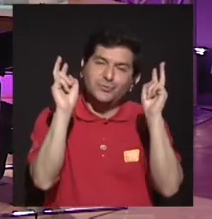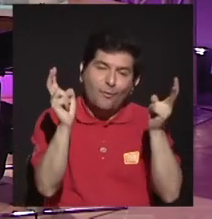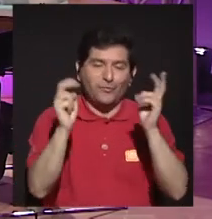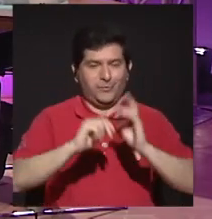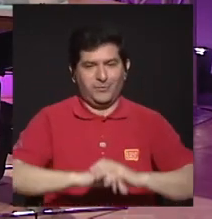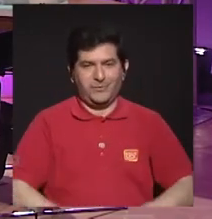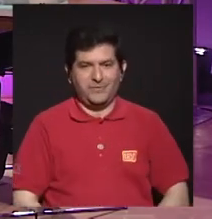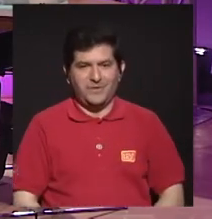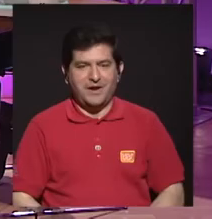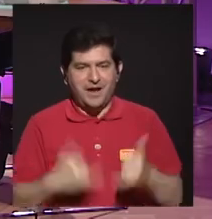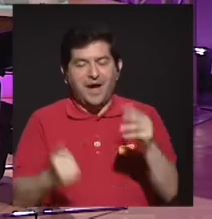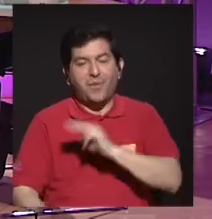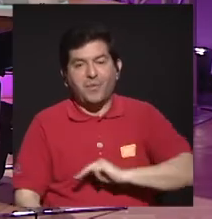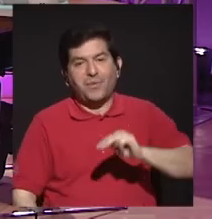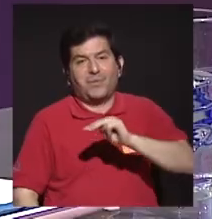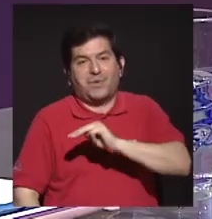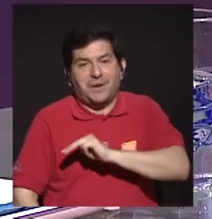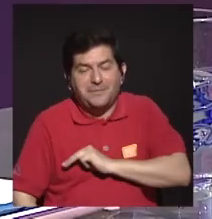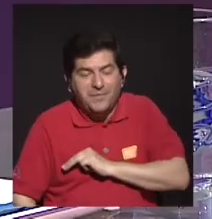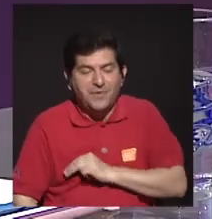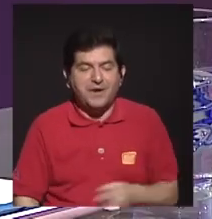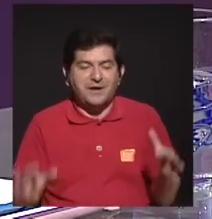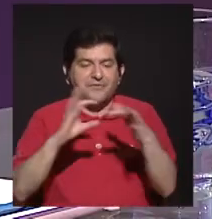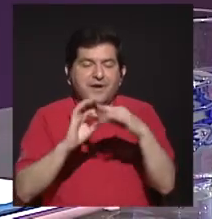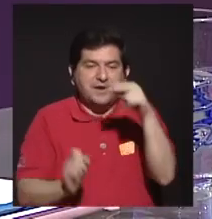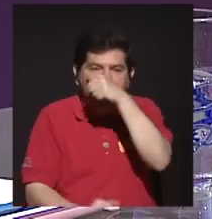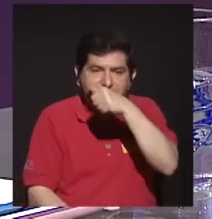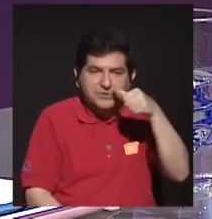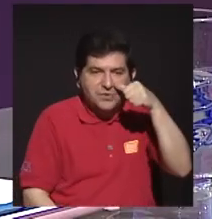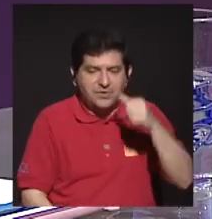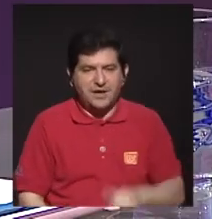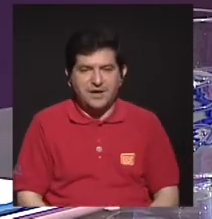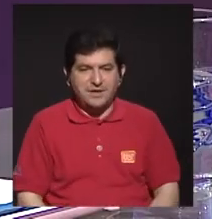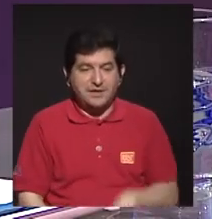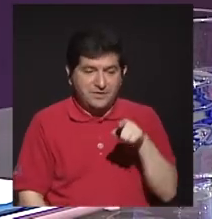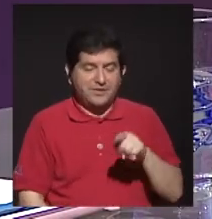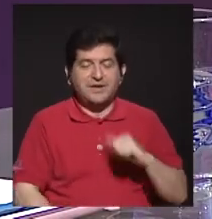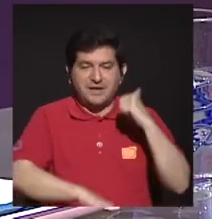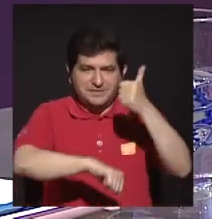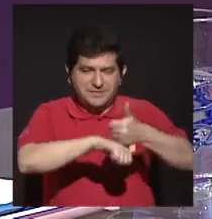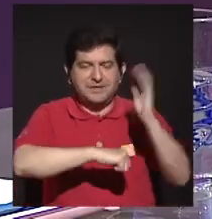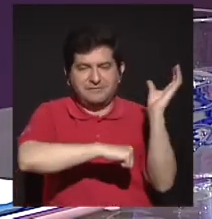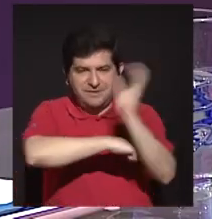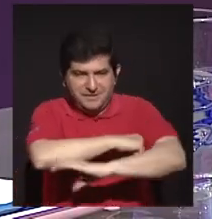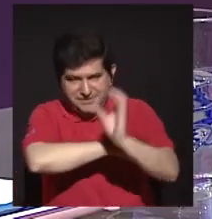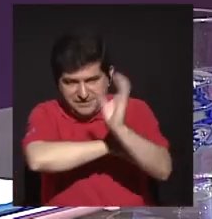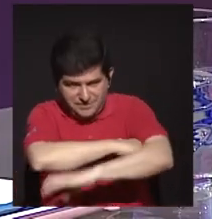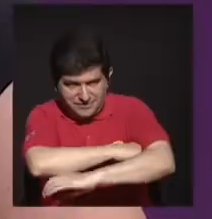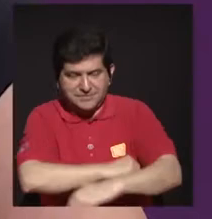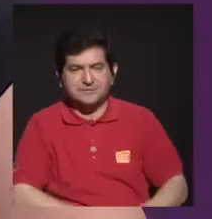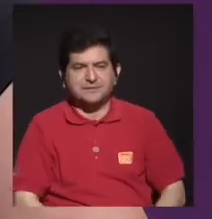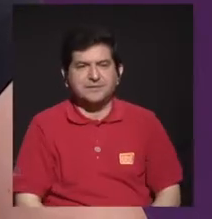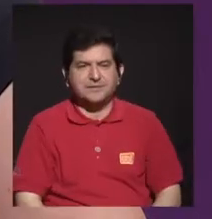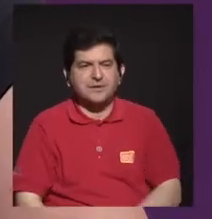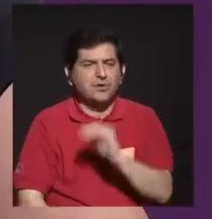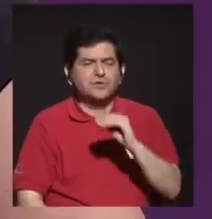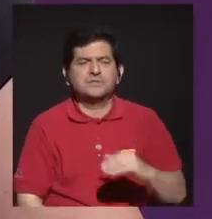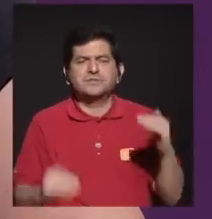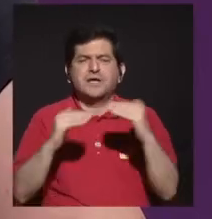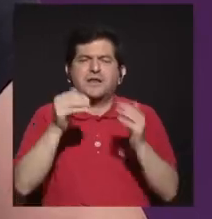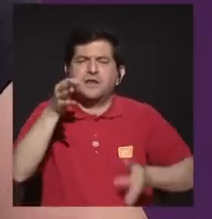tiene que ver uh-huh. con la moral sobre las drogas, ¿verdad? Claro, que es en donde está sentada la penalización. Y como a nivel